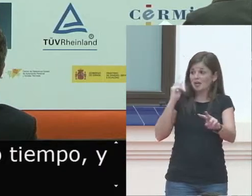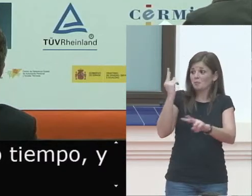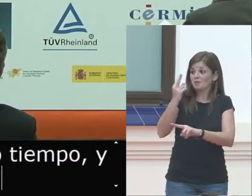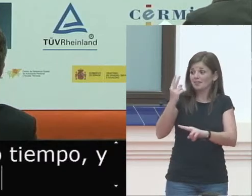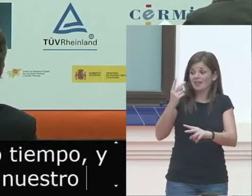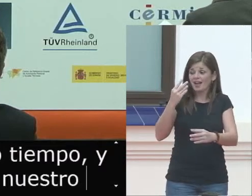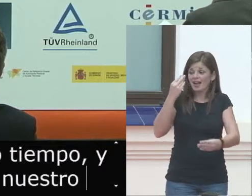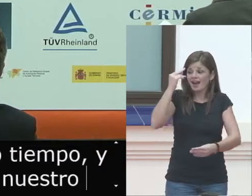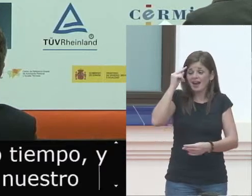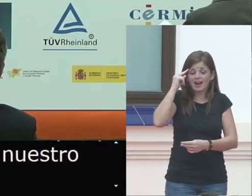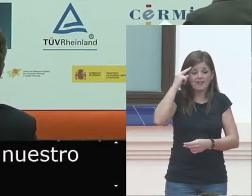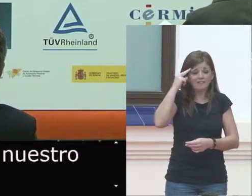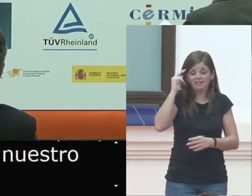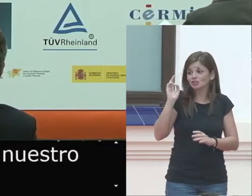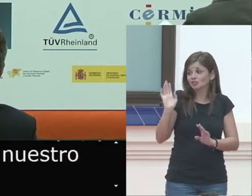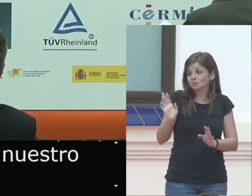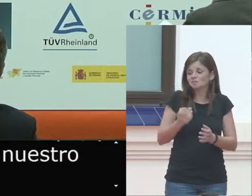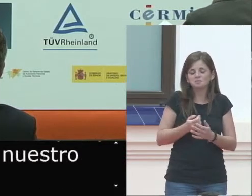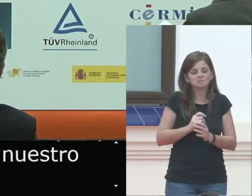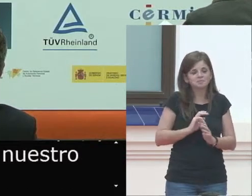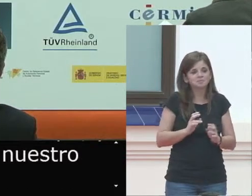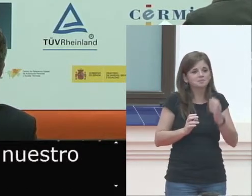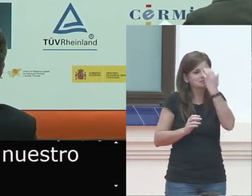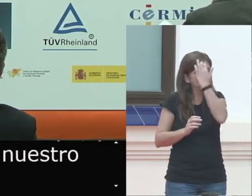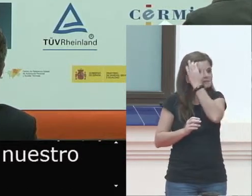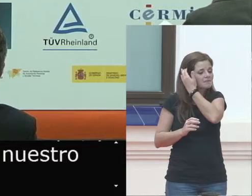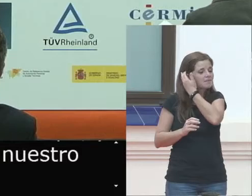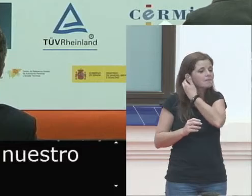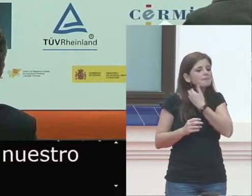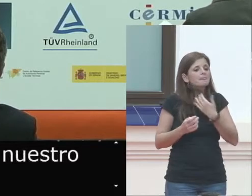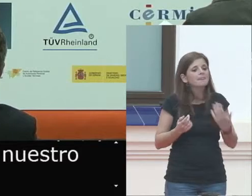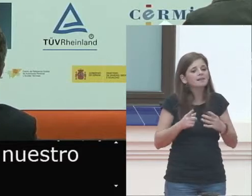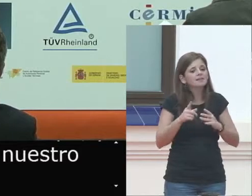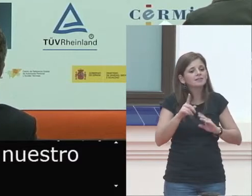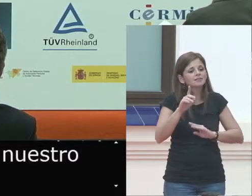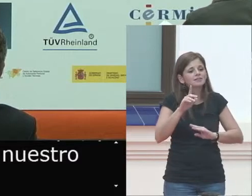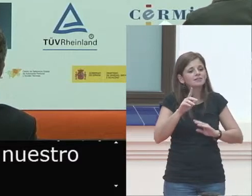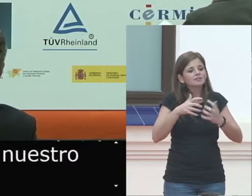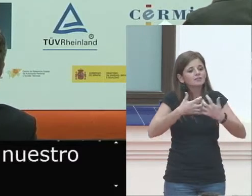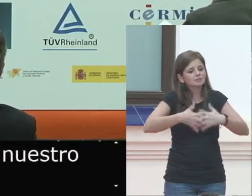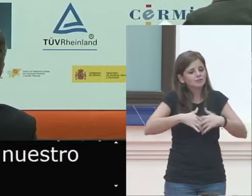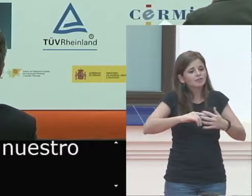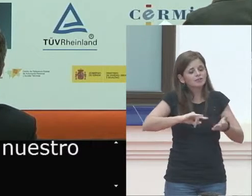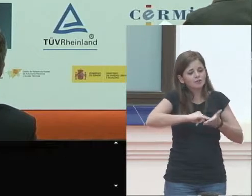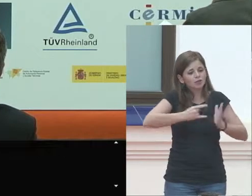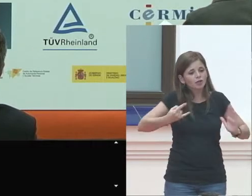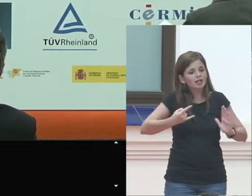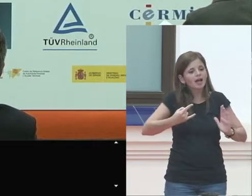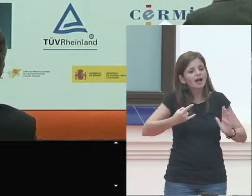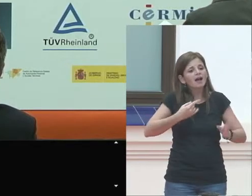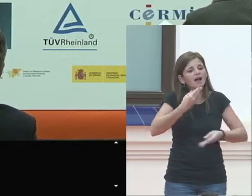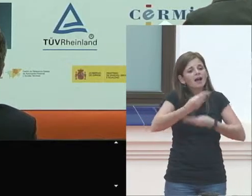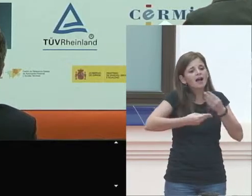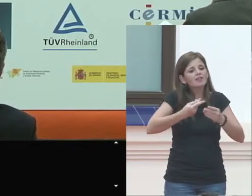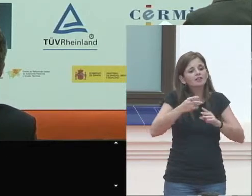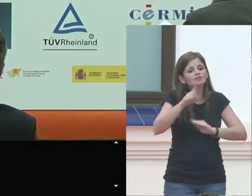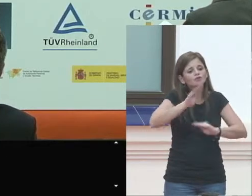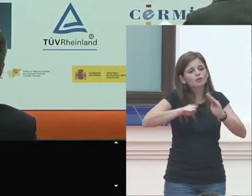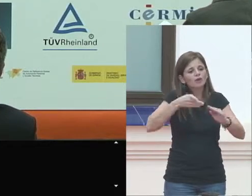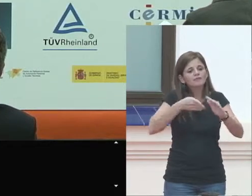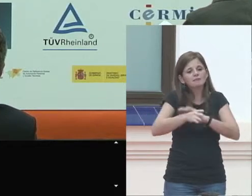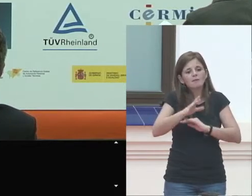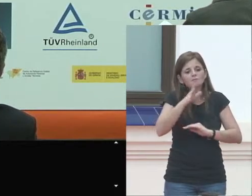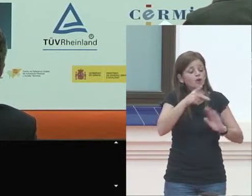sala. Esas industrias tecnológicas que han hecho soluciones accesibles han hecho porque había una norma que les decía que tenían que hacerlas y si no, no